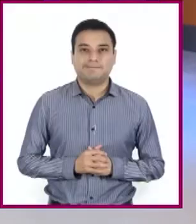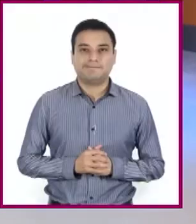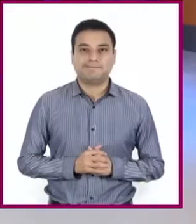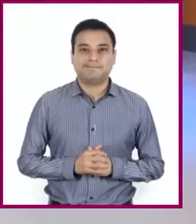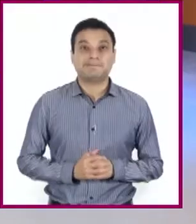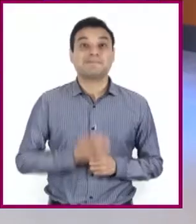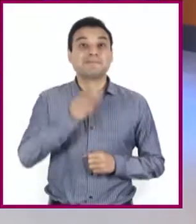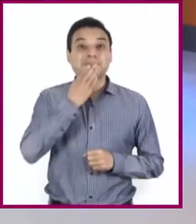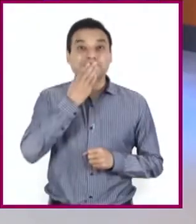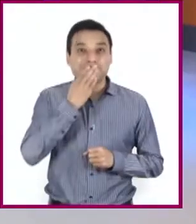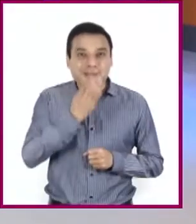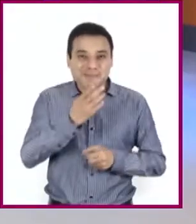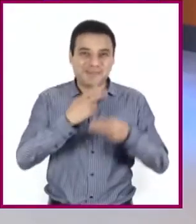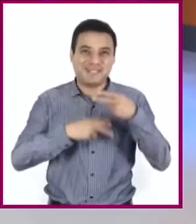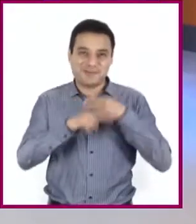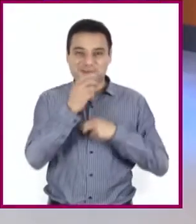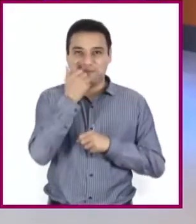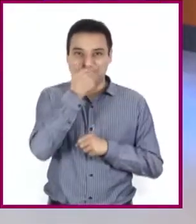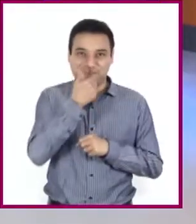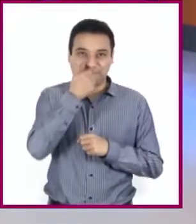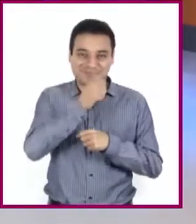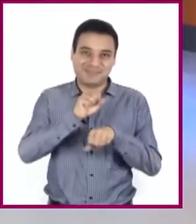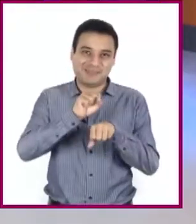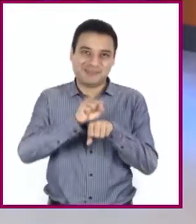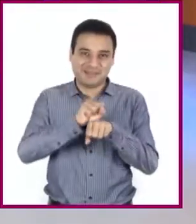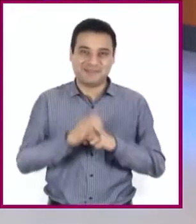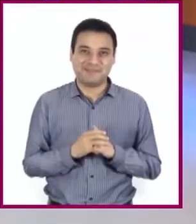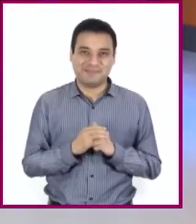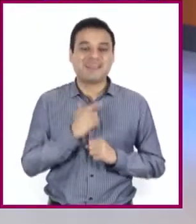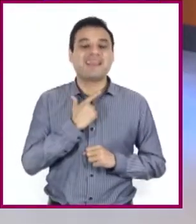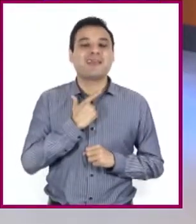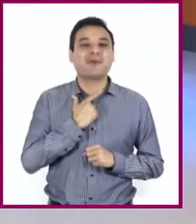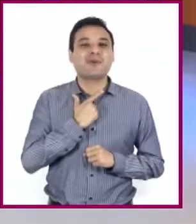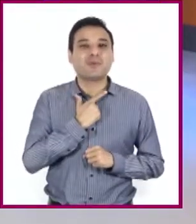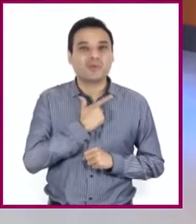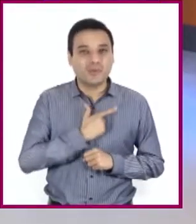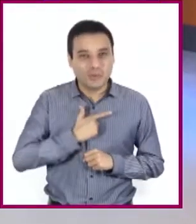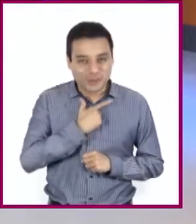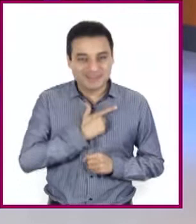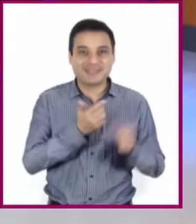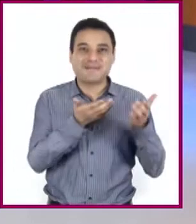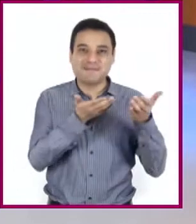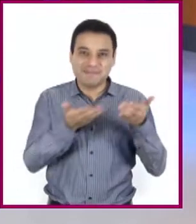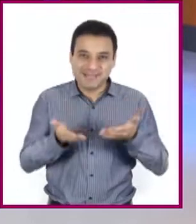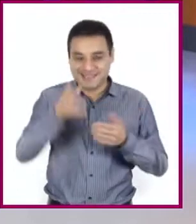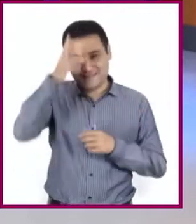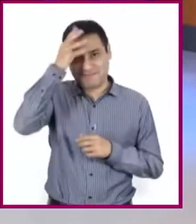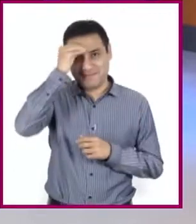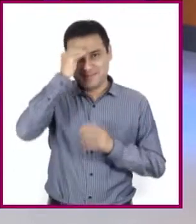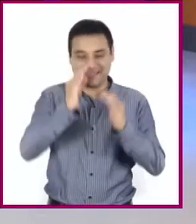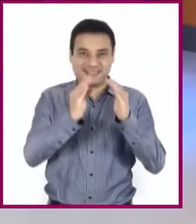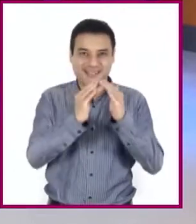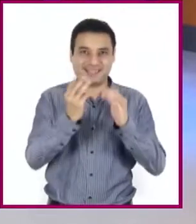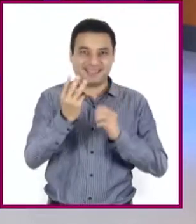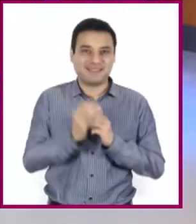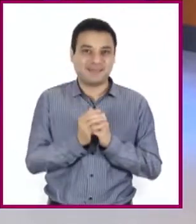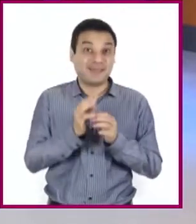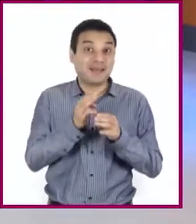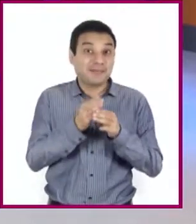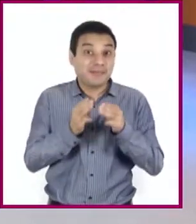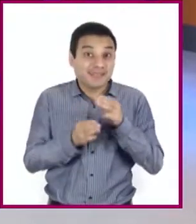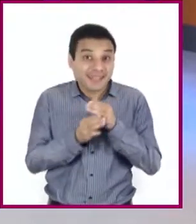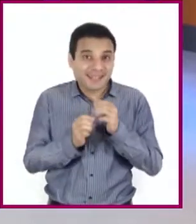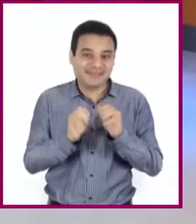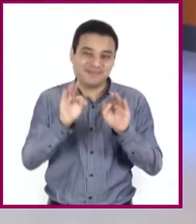Bienvenidas y bienvenidos estudiantes de secundaria. Me da mucho gusto que nos acompañen en esta sesión de Aprende en Casa 3 para la asignatura de